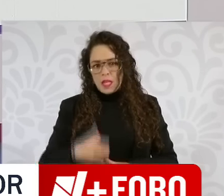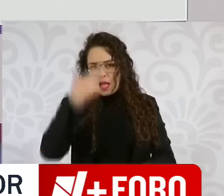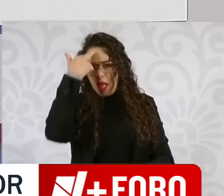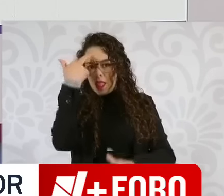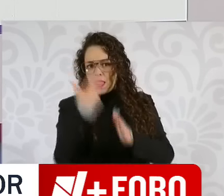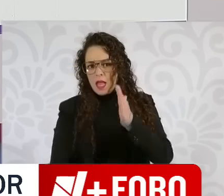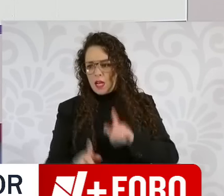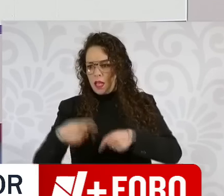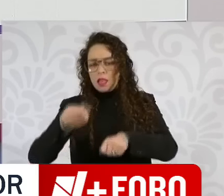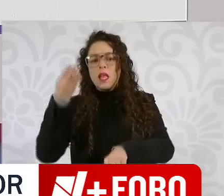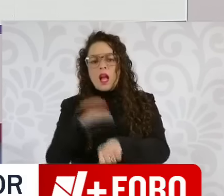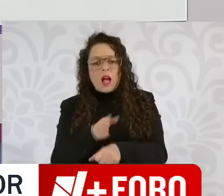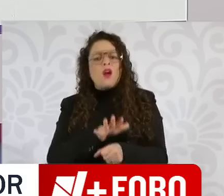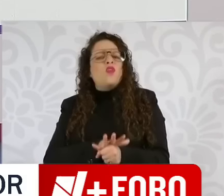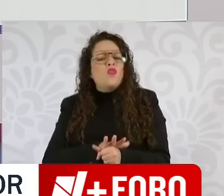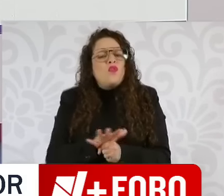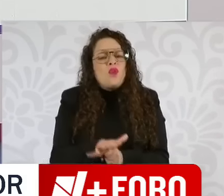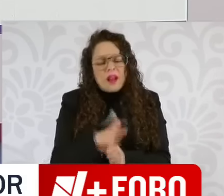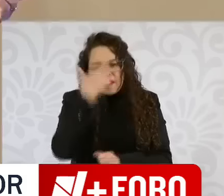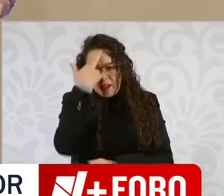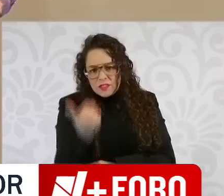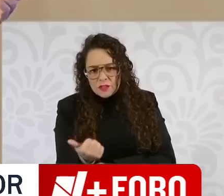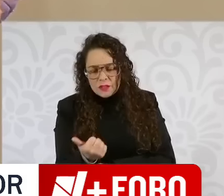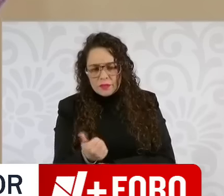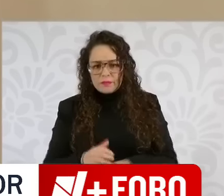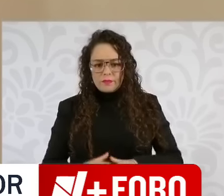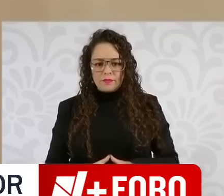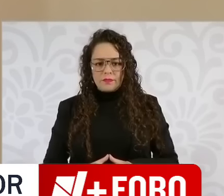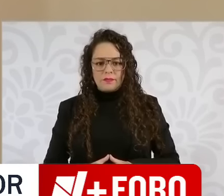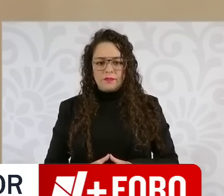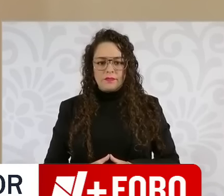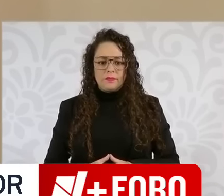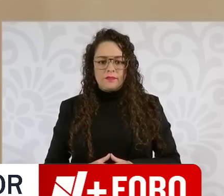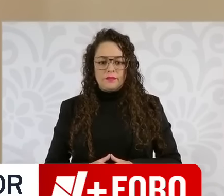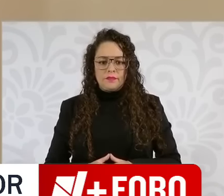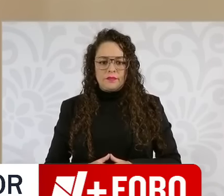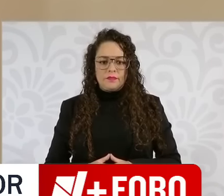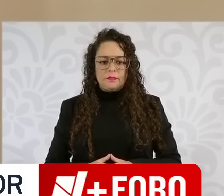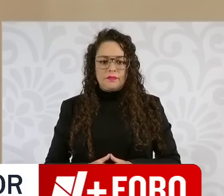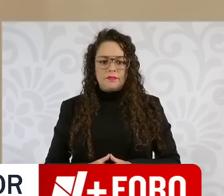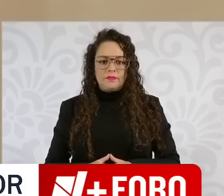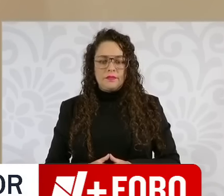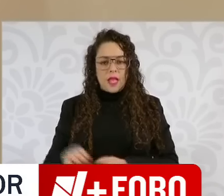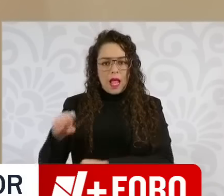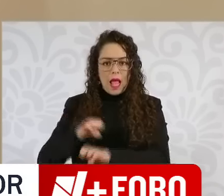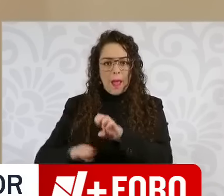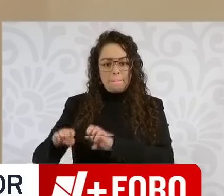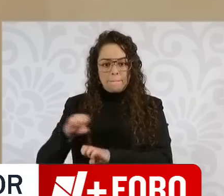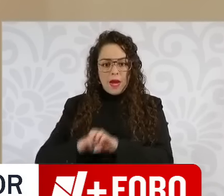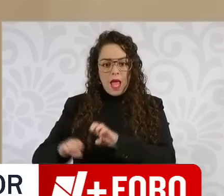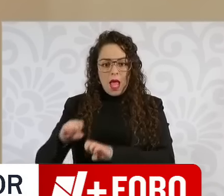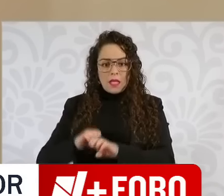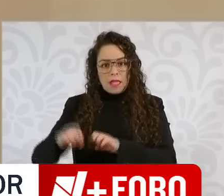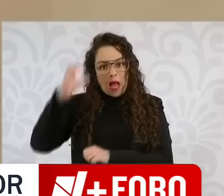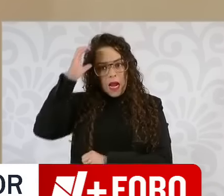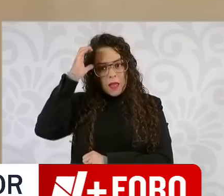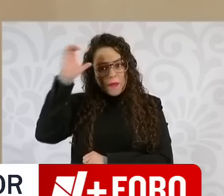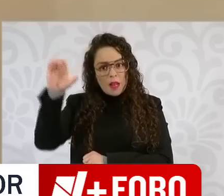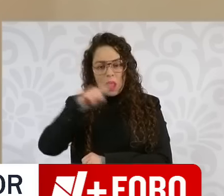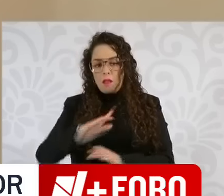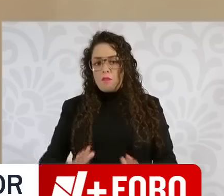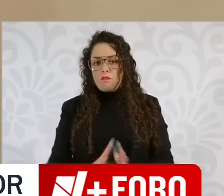sentido se detalló que el sistema Compranet para consulta ciudadana será recuperado como parte de esta